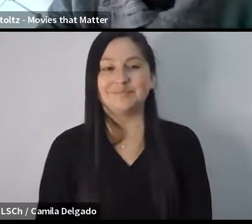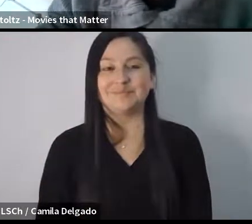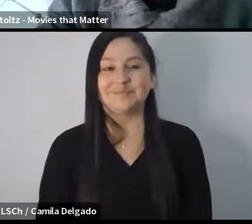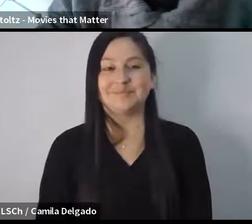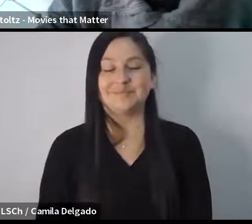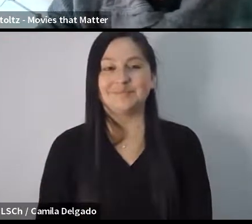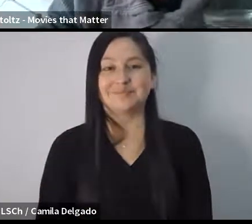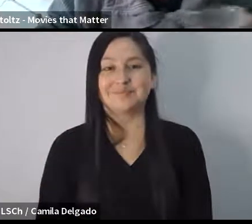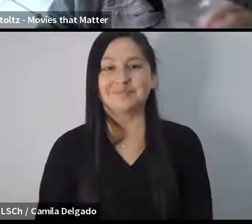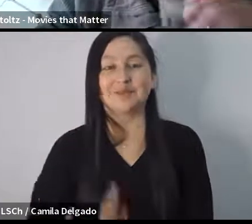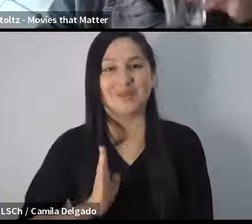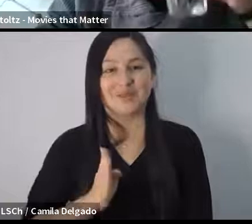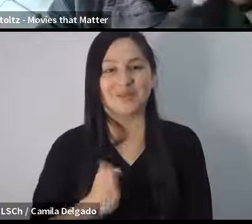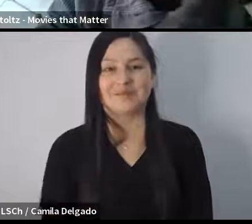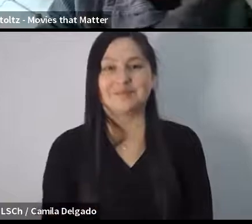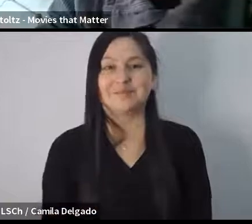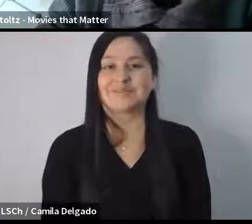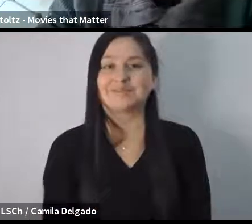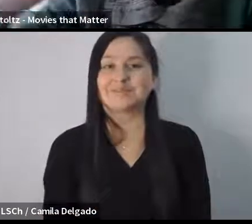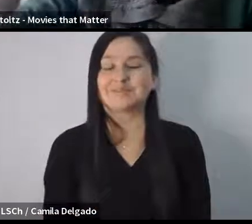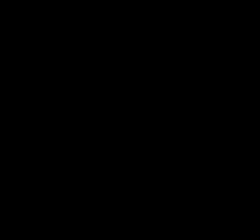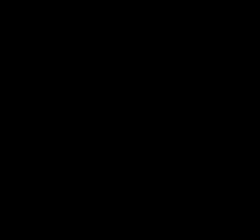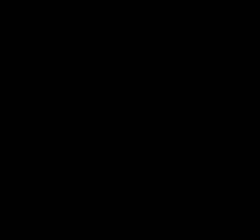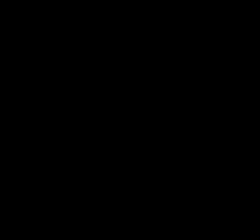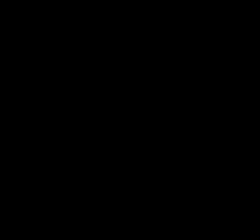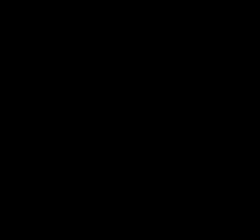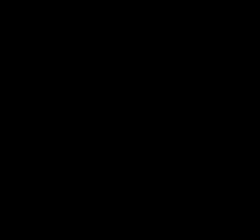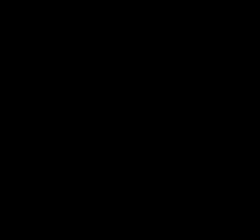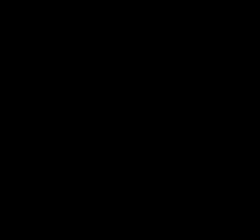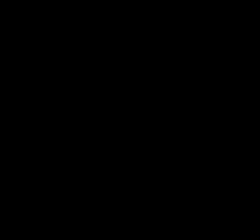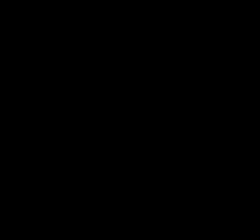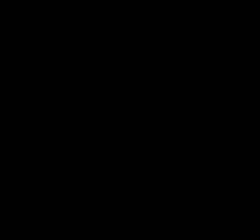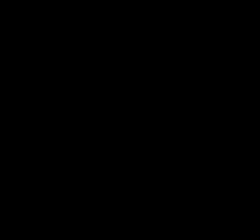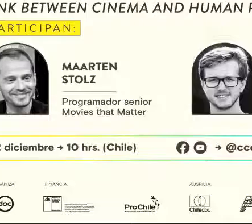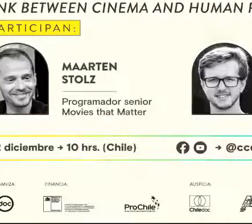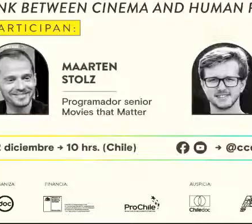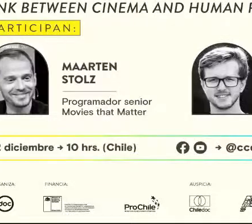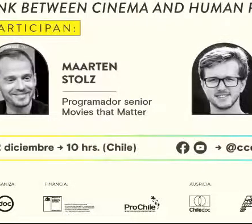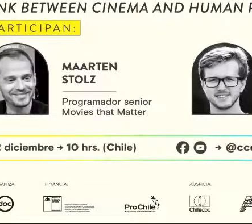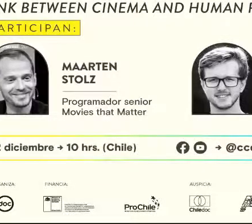Continuamos. Bye. Thank you. Thank you.